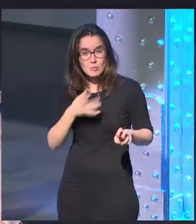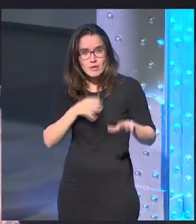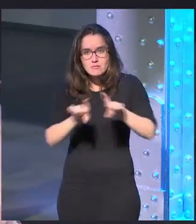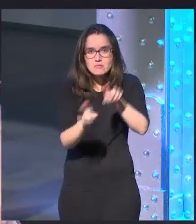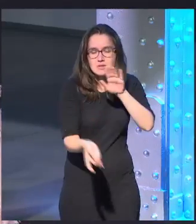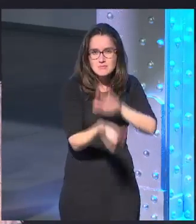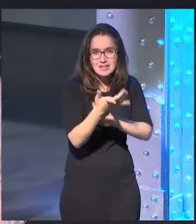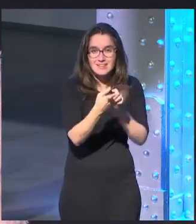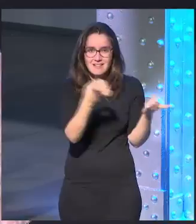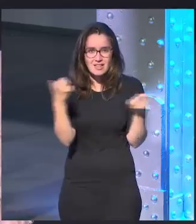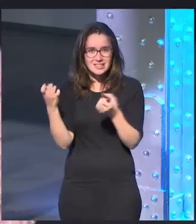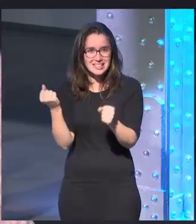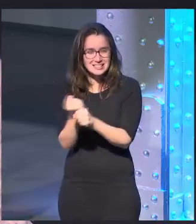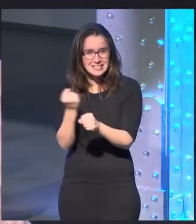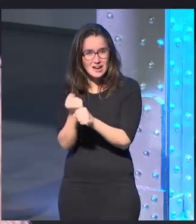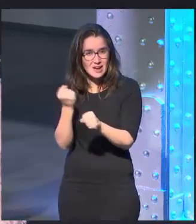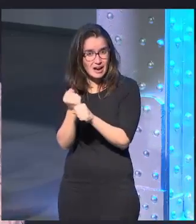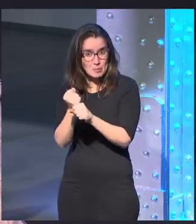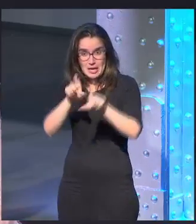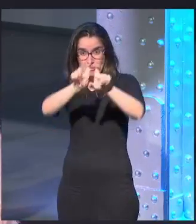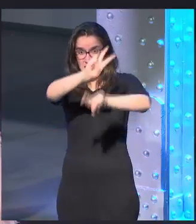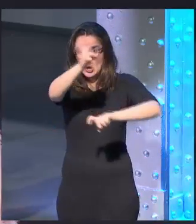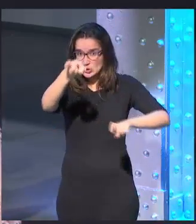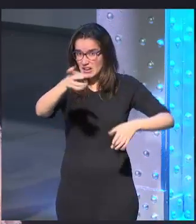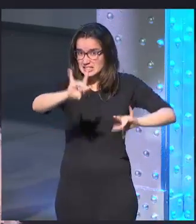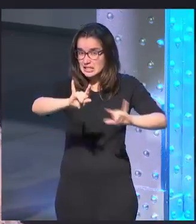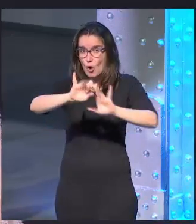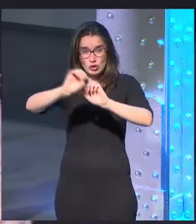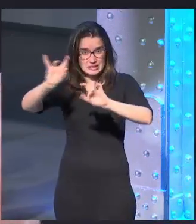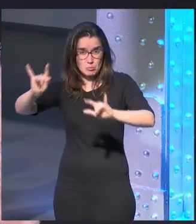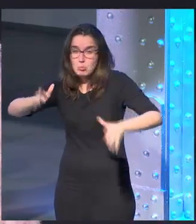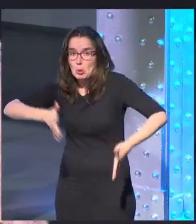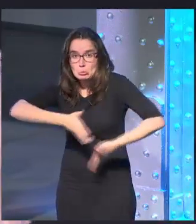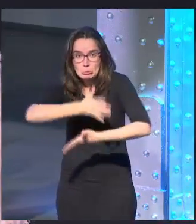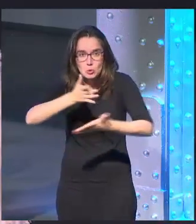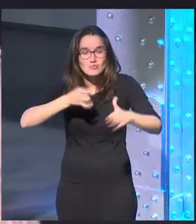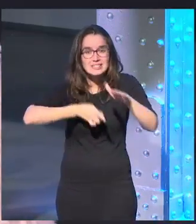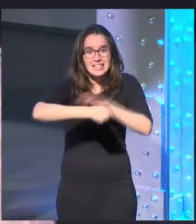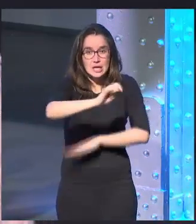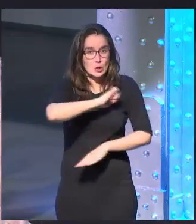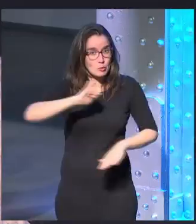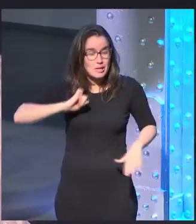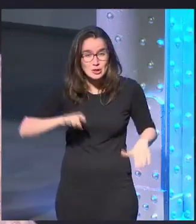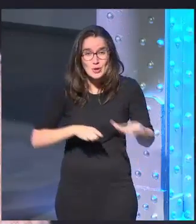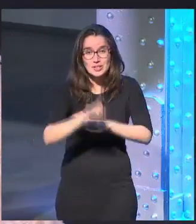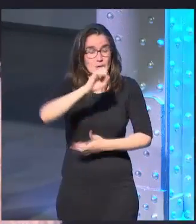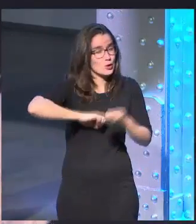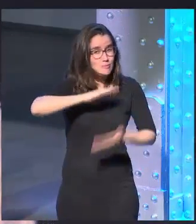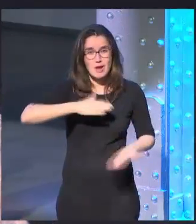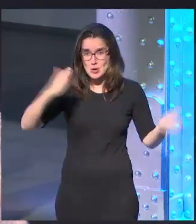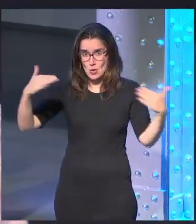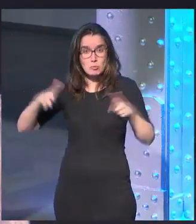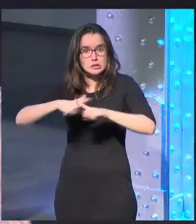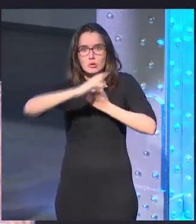emprender, que necesitan trabajar por cuenta ajena, sí o sí, porque no tienen tampoco un desarrollo personal, un desarrollo de capacidades, por